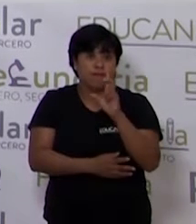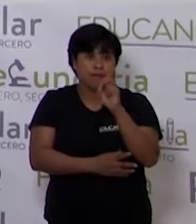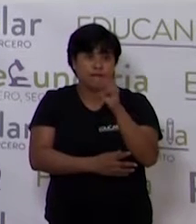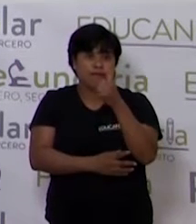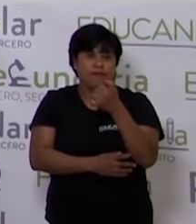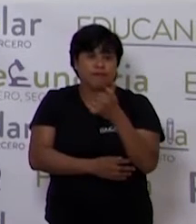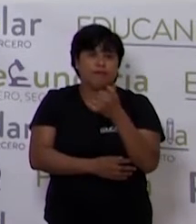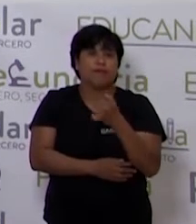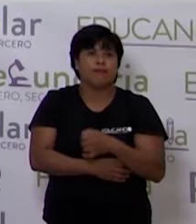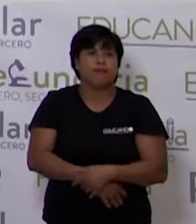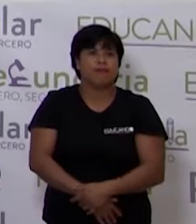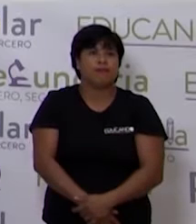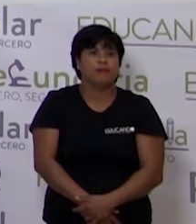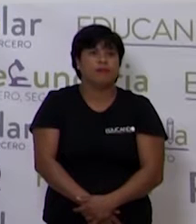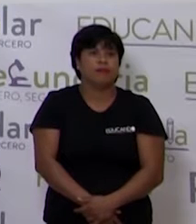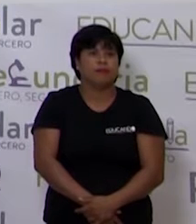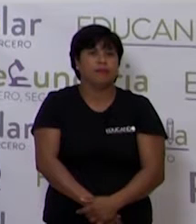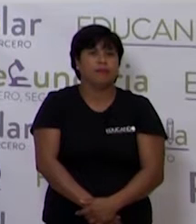36,